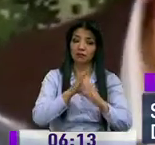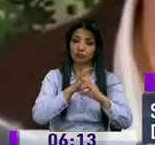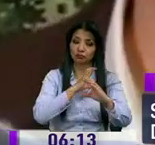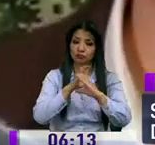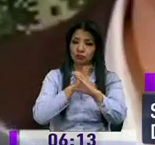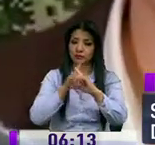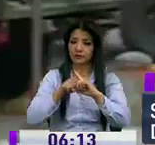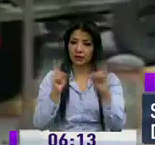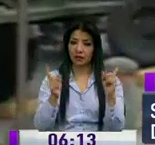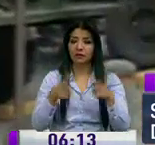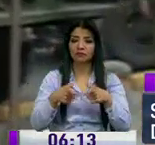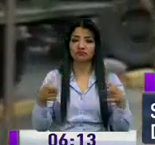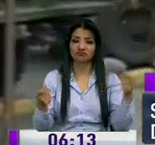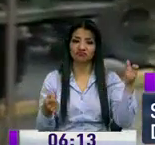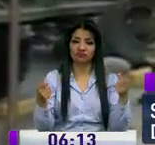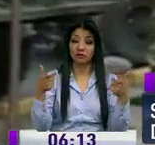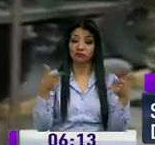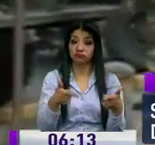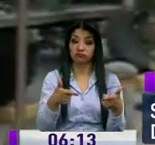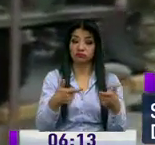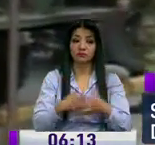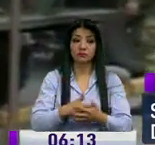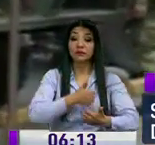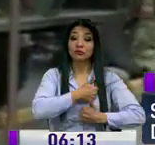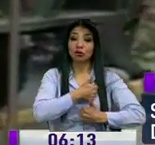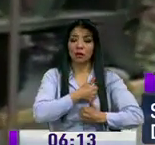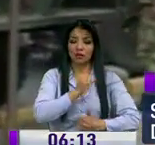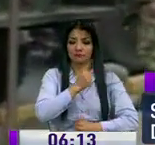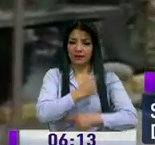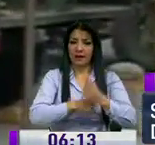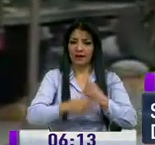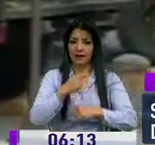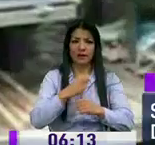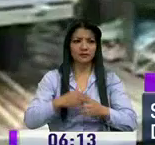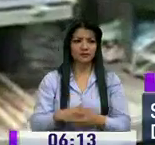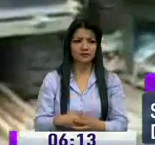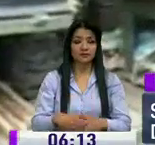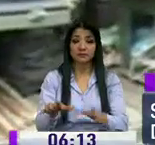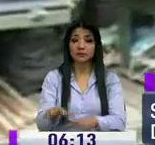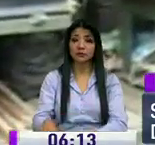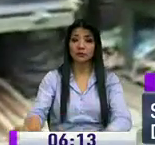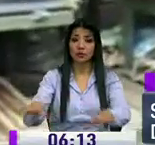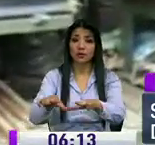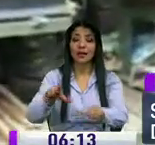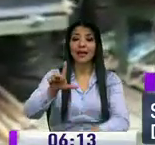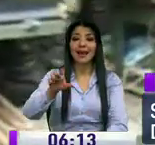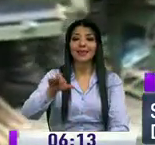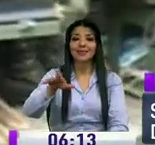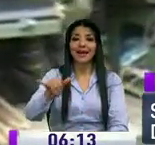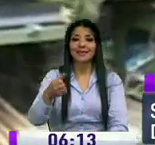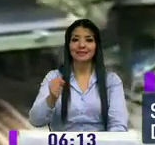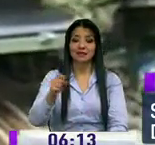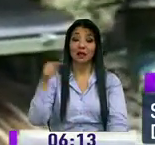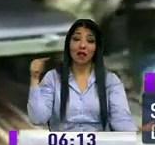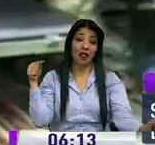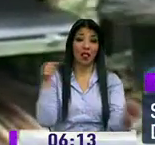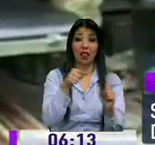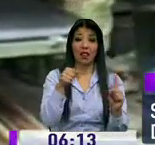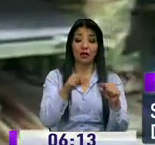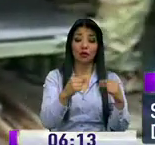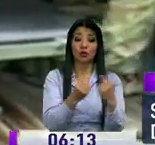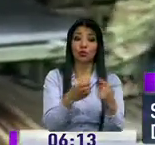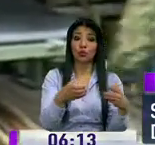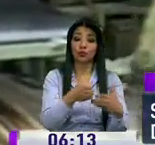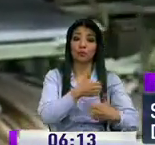pasajeros como de carga. Un soldado resultó con heridas leves. El ataque se produjo desde el sitio denominado Las Letras, directo a una patrulla militar instalada